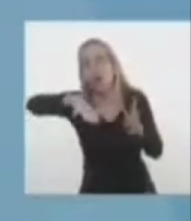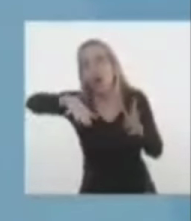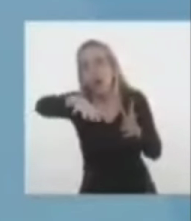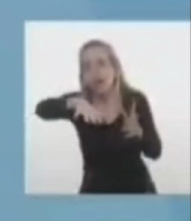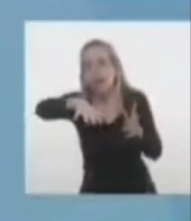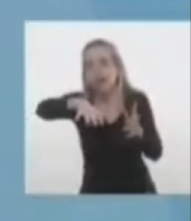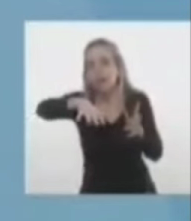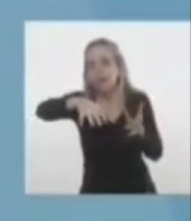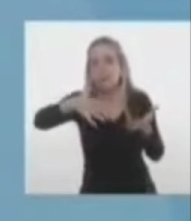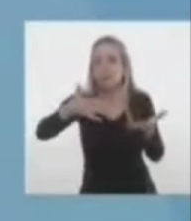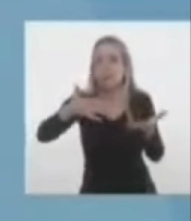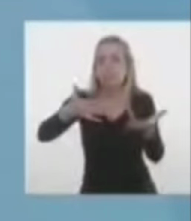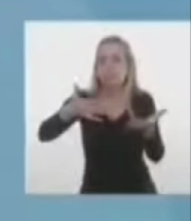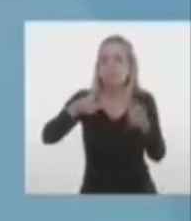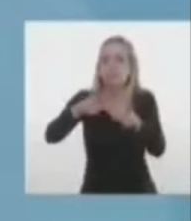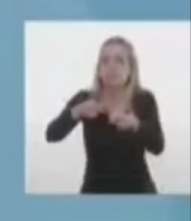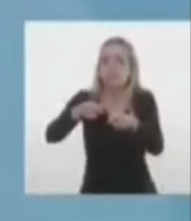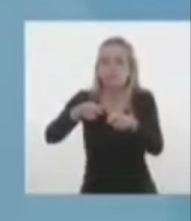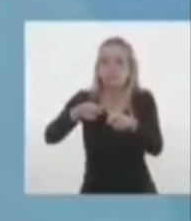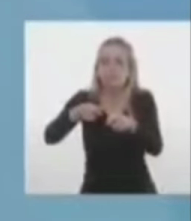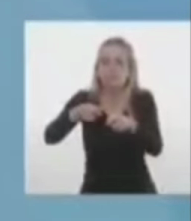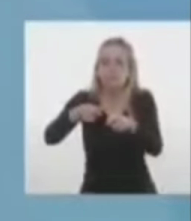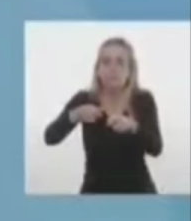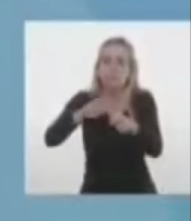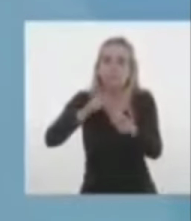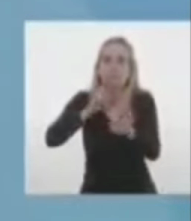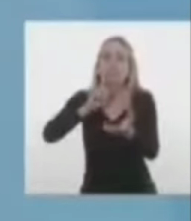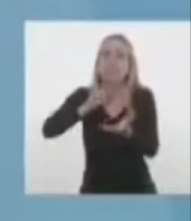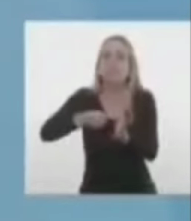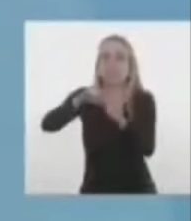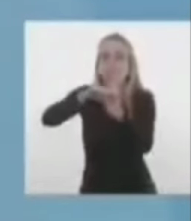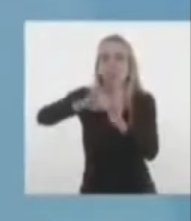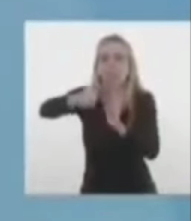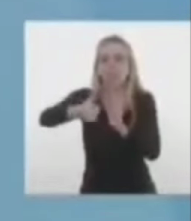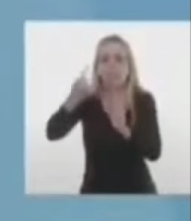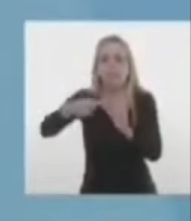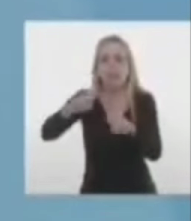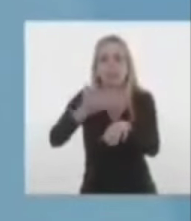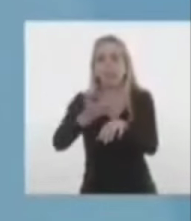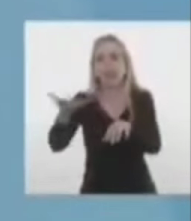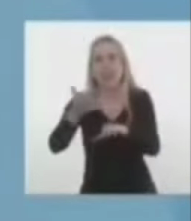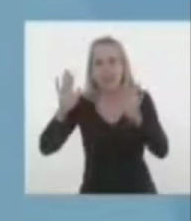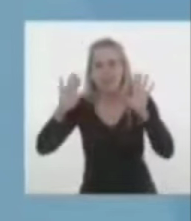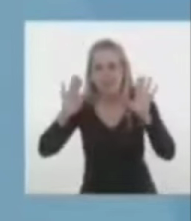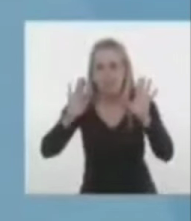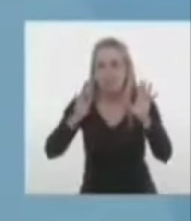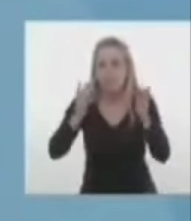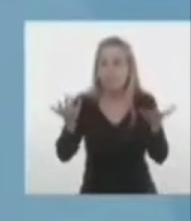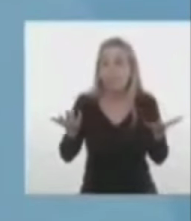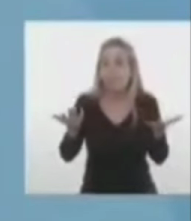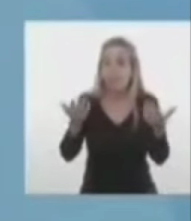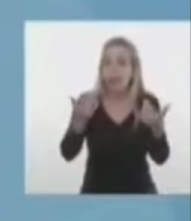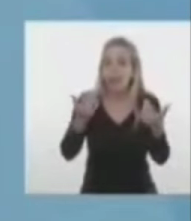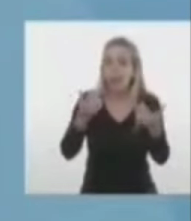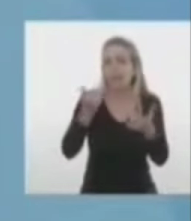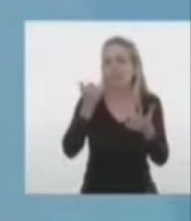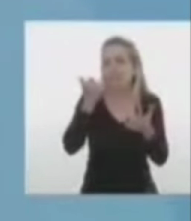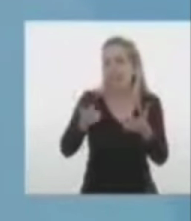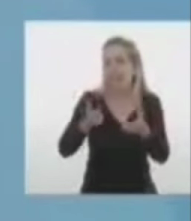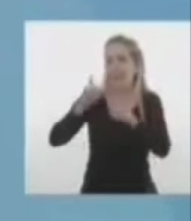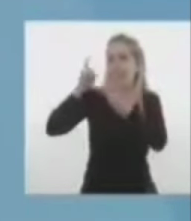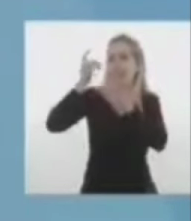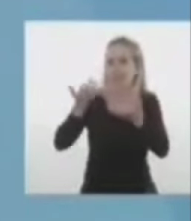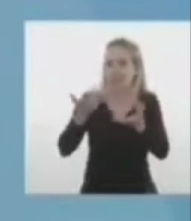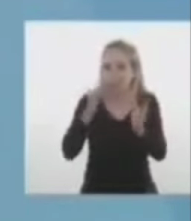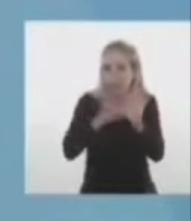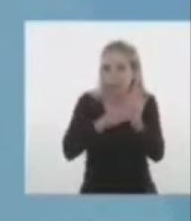objetivo que te dije cuando nos juntamos hace 5 meses en un programa tuyo. Te dije, Massa venía a prolongar la mecha de una bomba que seguramente va a explotar cuando el peronismo